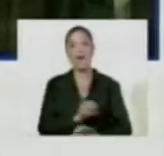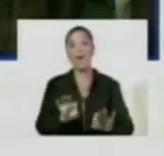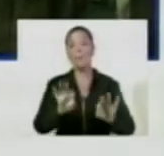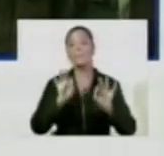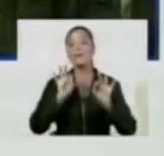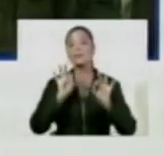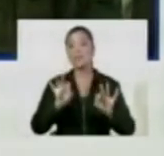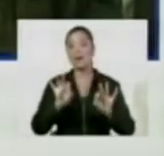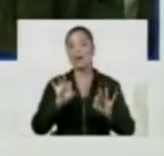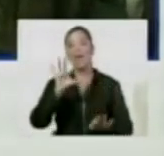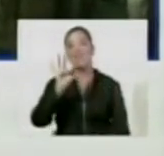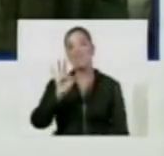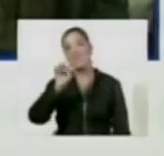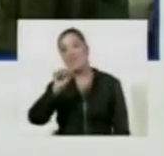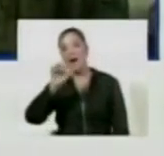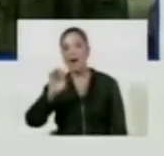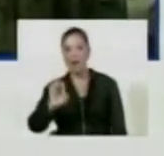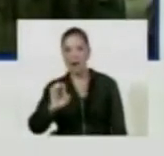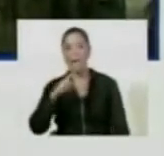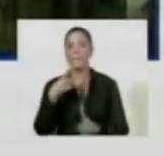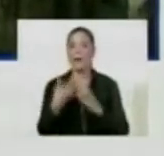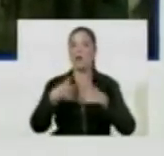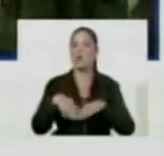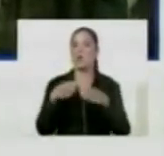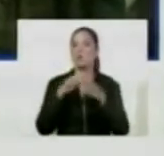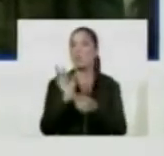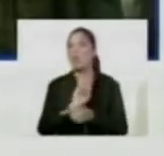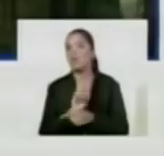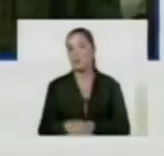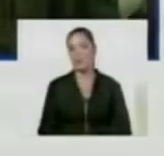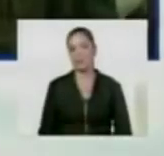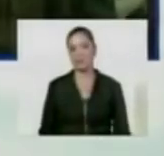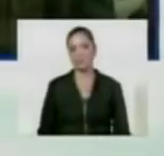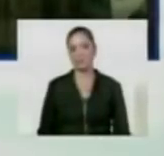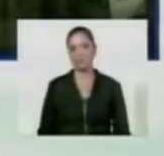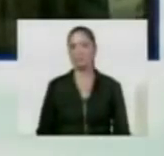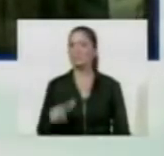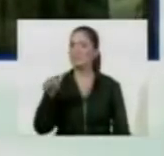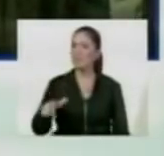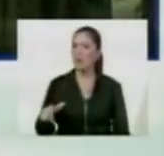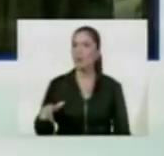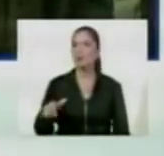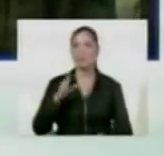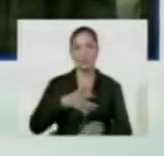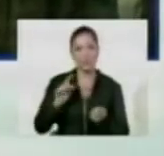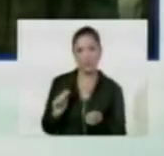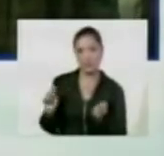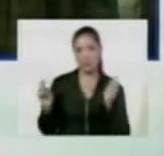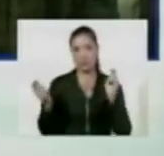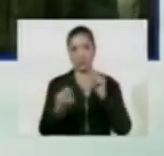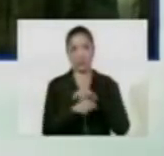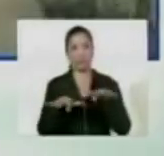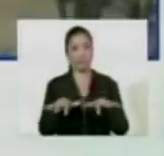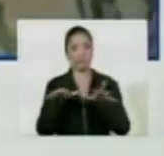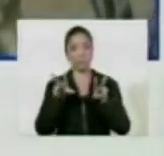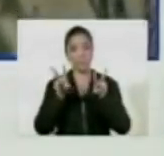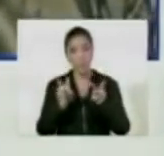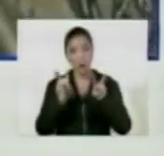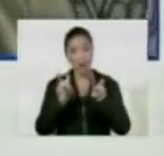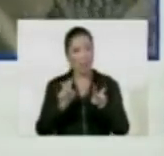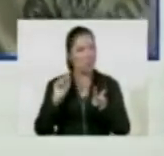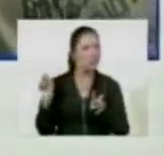las FAES y las tropas de acción rápida. Estamos haciendo una reconversión y modernización de